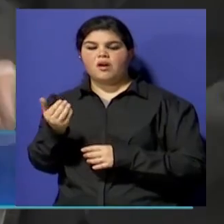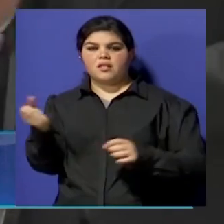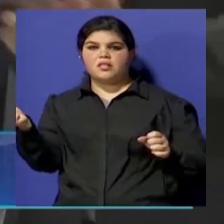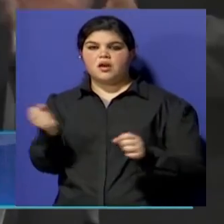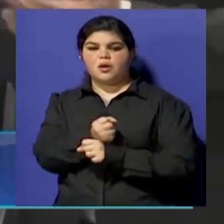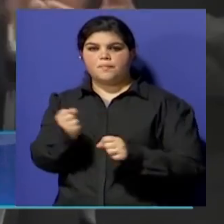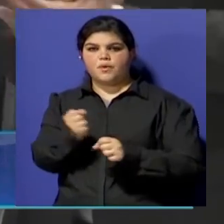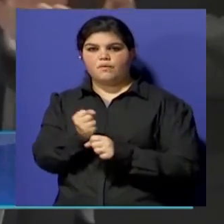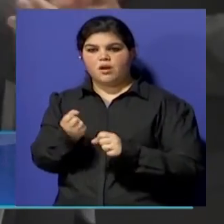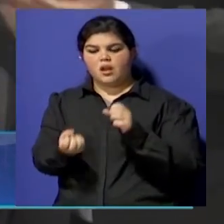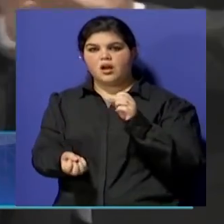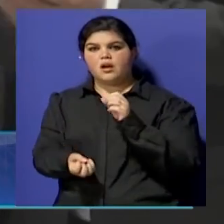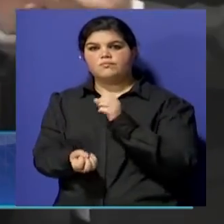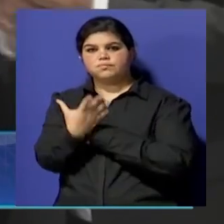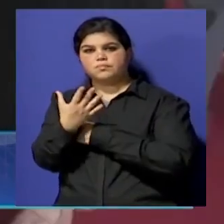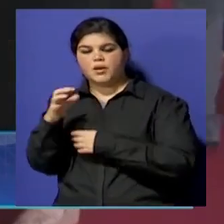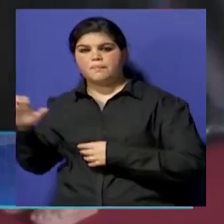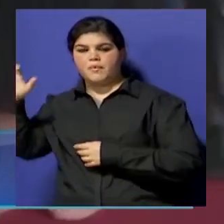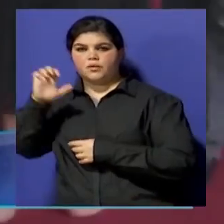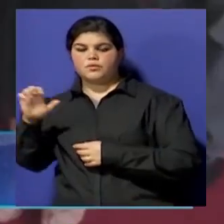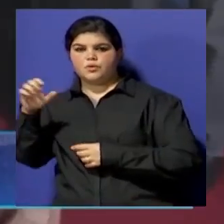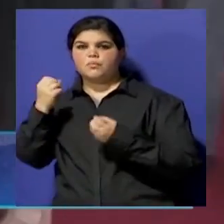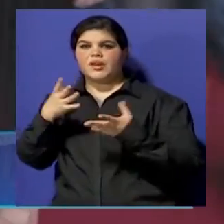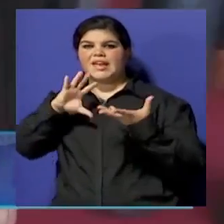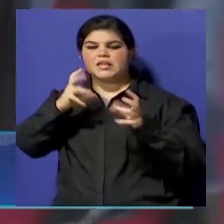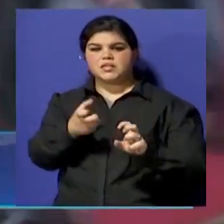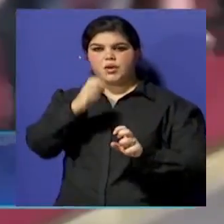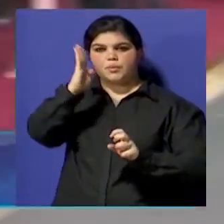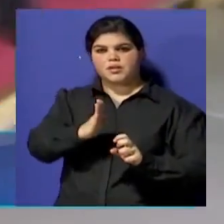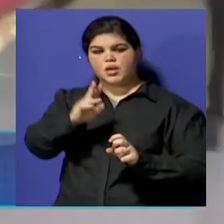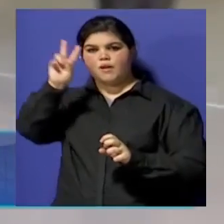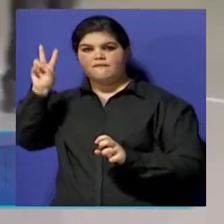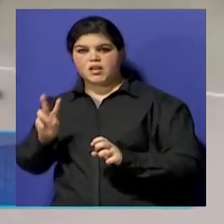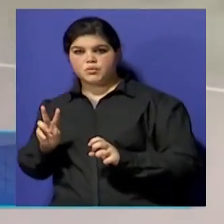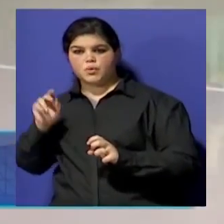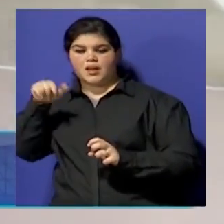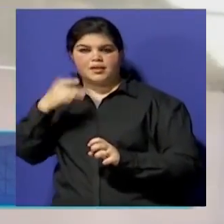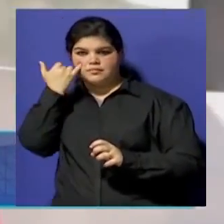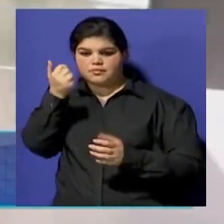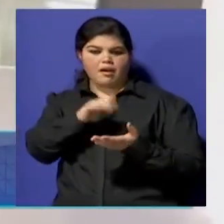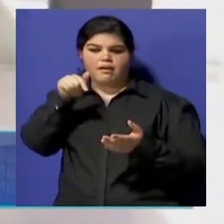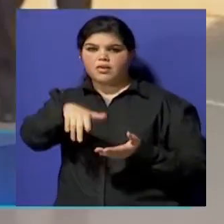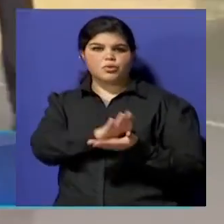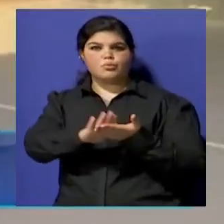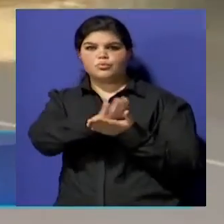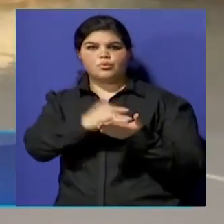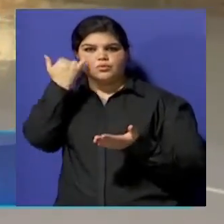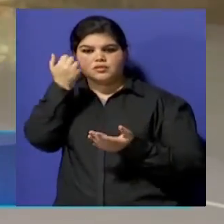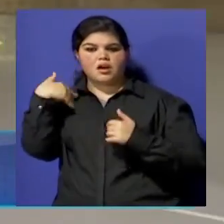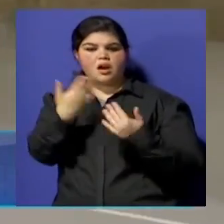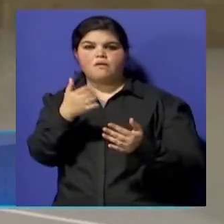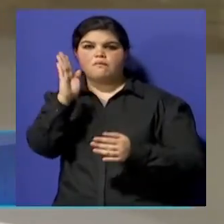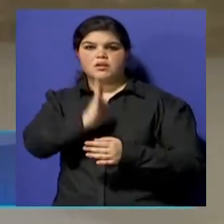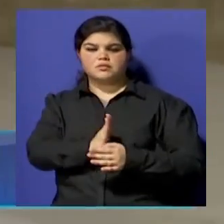y Unión Europea por la crisis política en Brasil y Venezuela, esto ya soluciona la de Brasil. Y con el motor empujando con